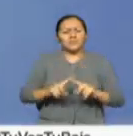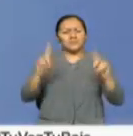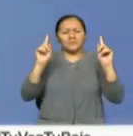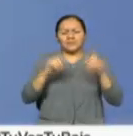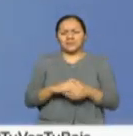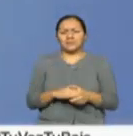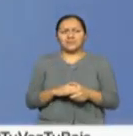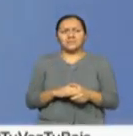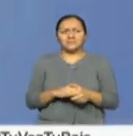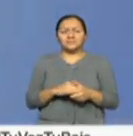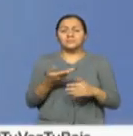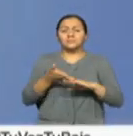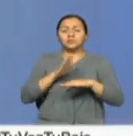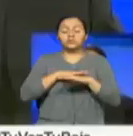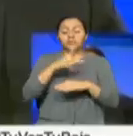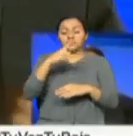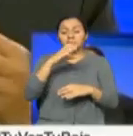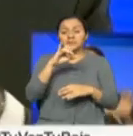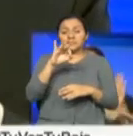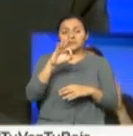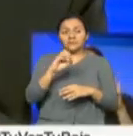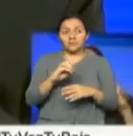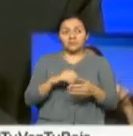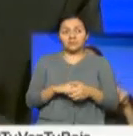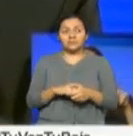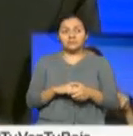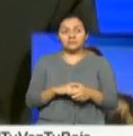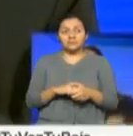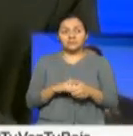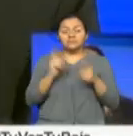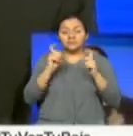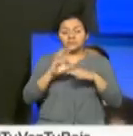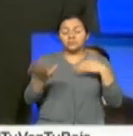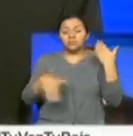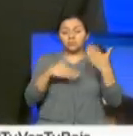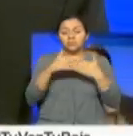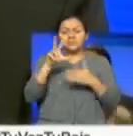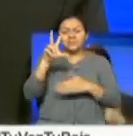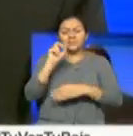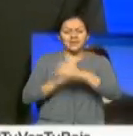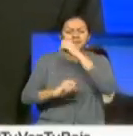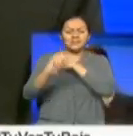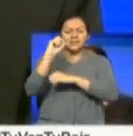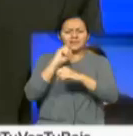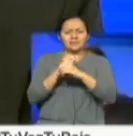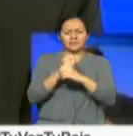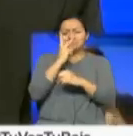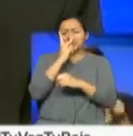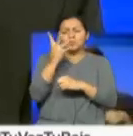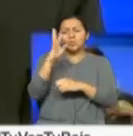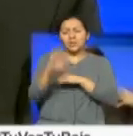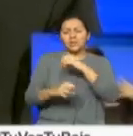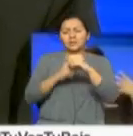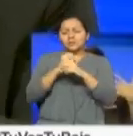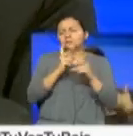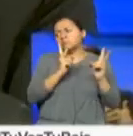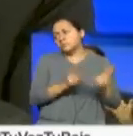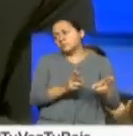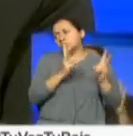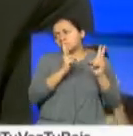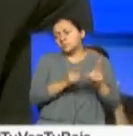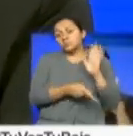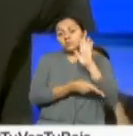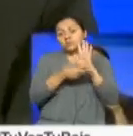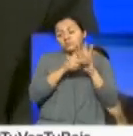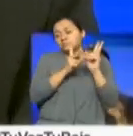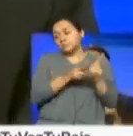Eso... Refinería del Pacífico. El Pacífico debe hacerse hace 30 años. Hemos pasado 40 años exportadores de petróleo para exportar